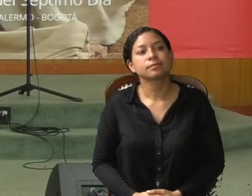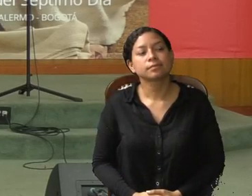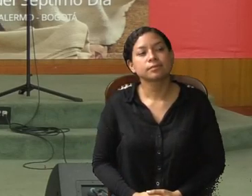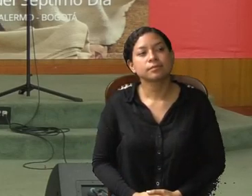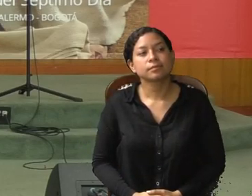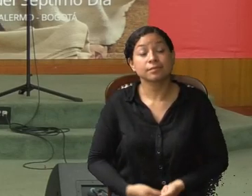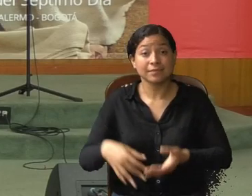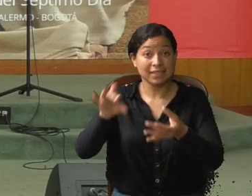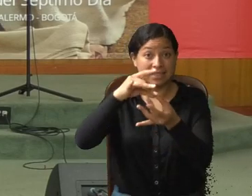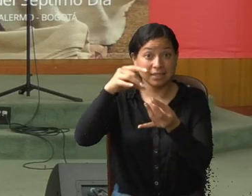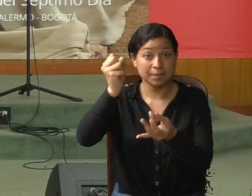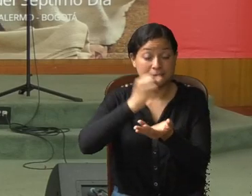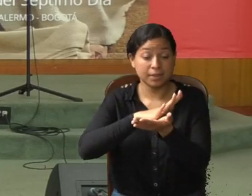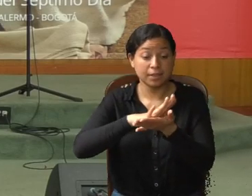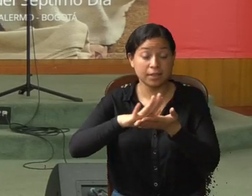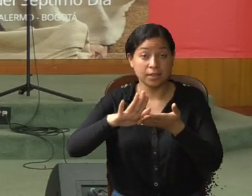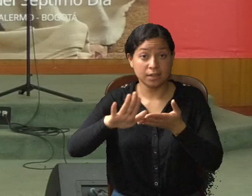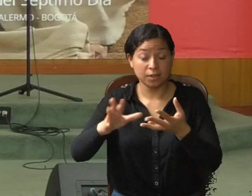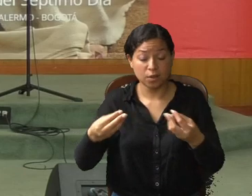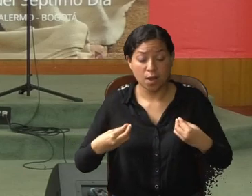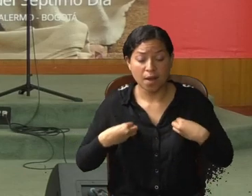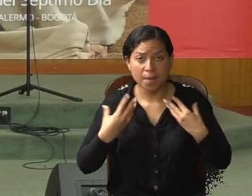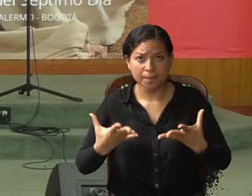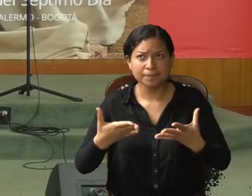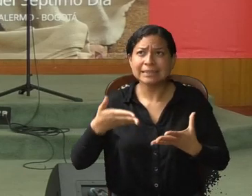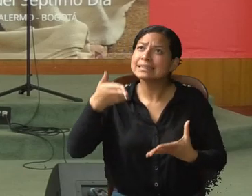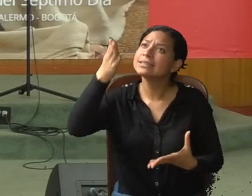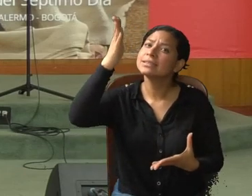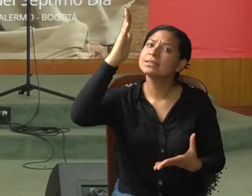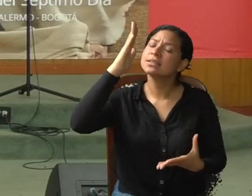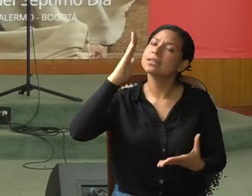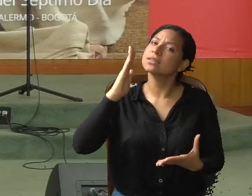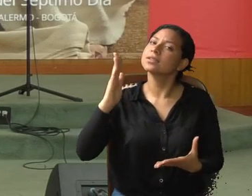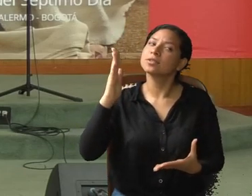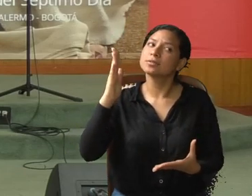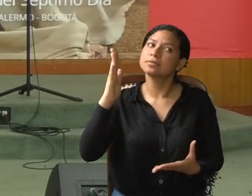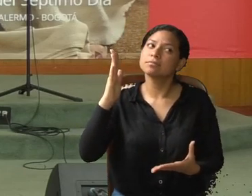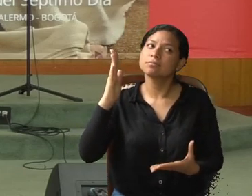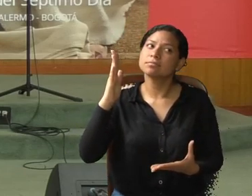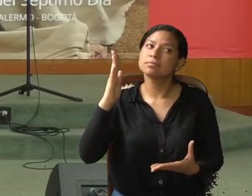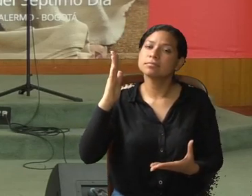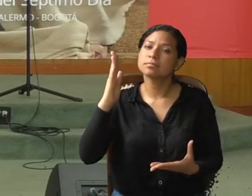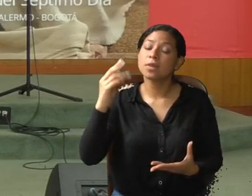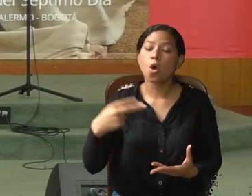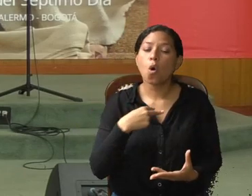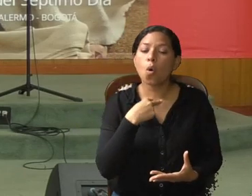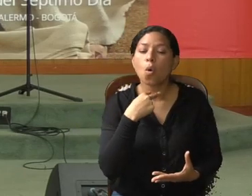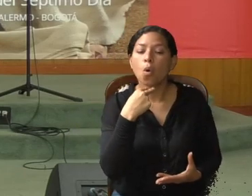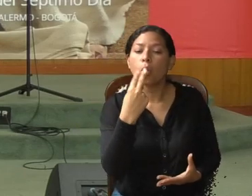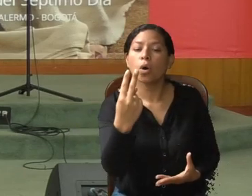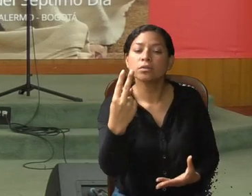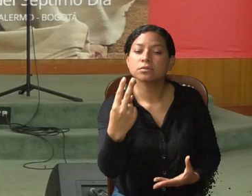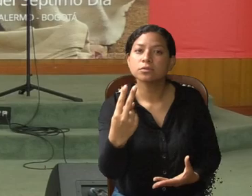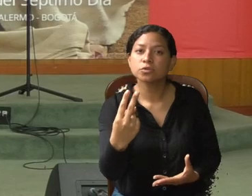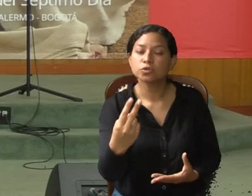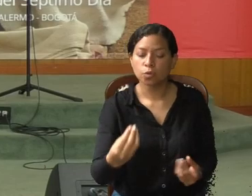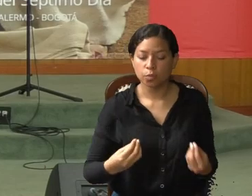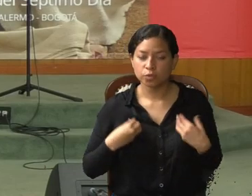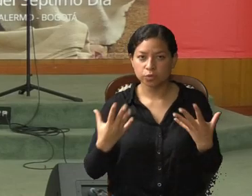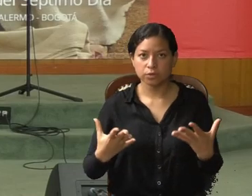Espíritu de Dios, Espíritu de vida, aliento de vida, soplo de Jehová, como se menciona en el